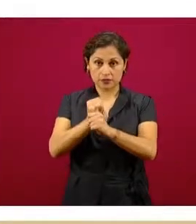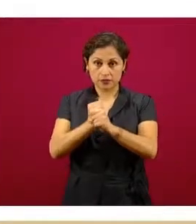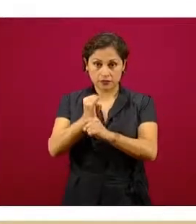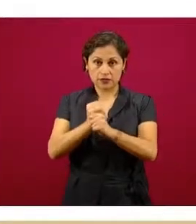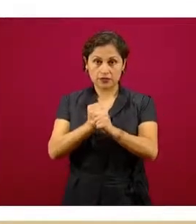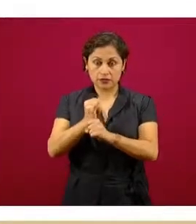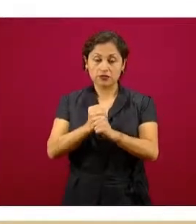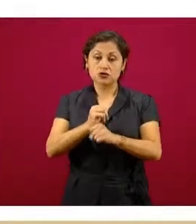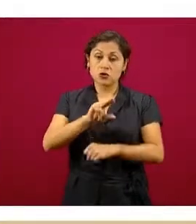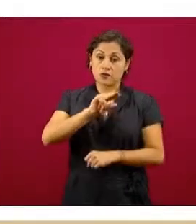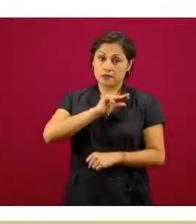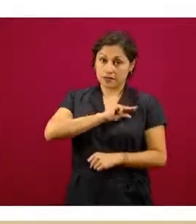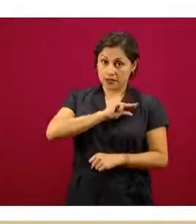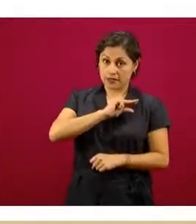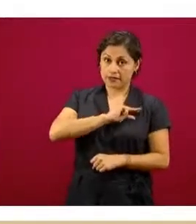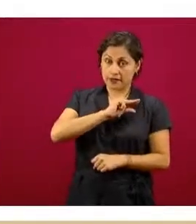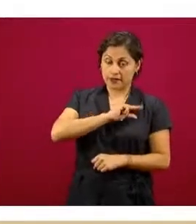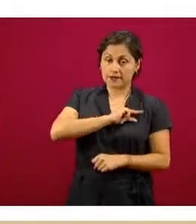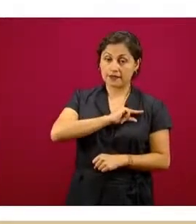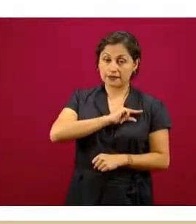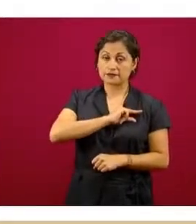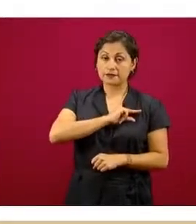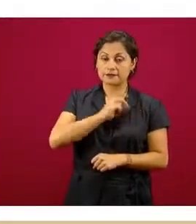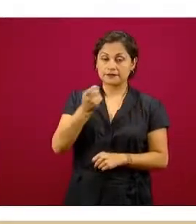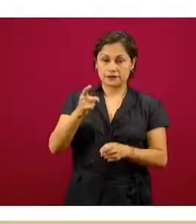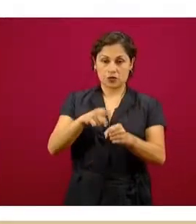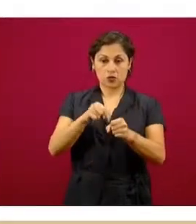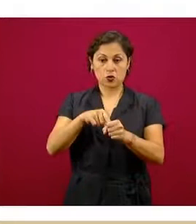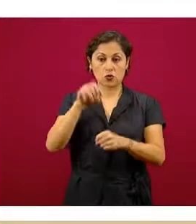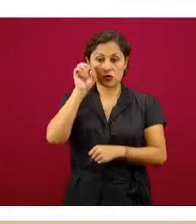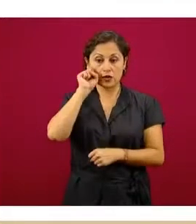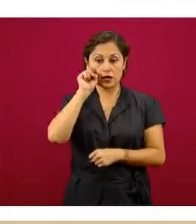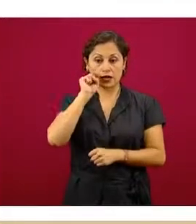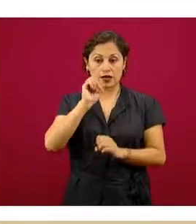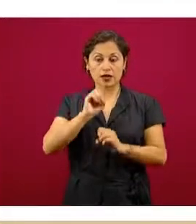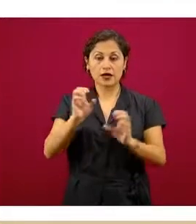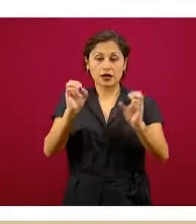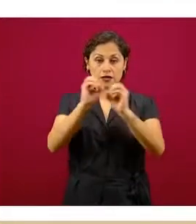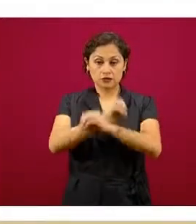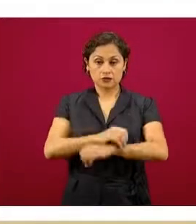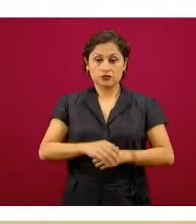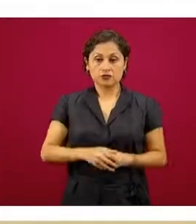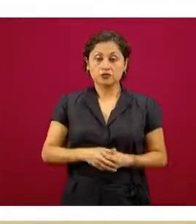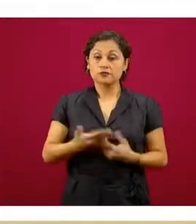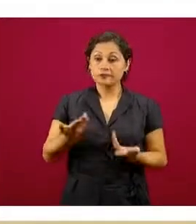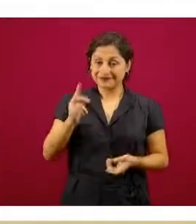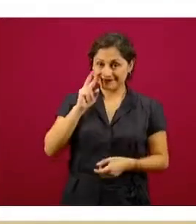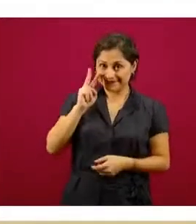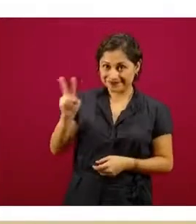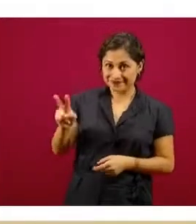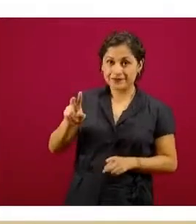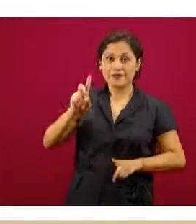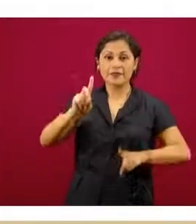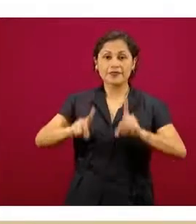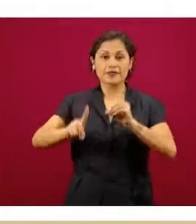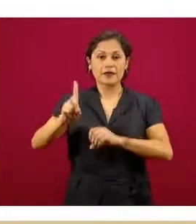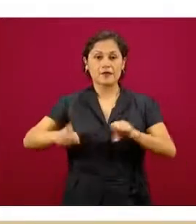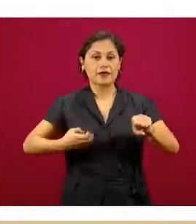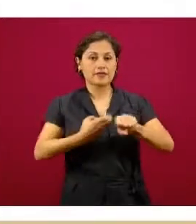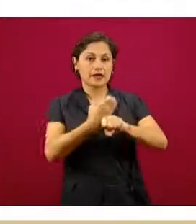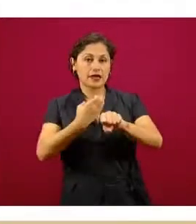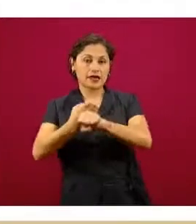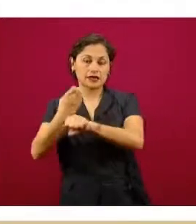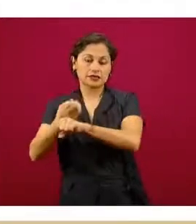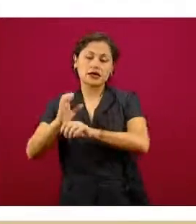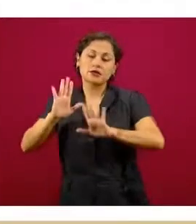instituciones o unidades privadas, están en este color naranja oscuro, y vemos cómo dependiendo de cada entidad federativa varía la